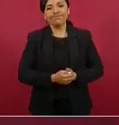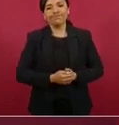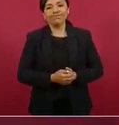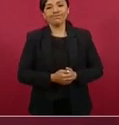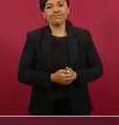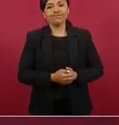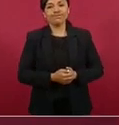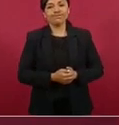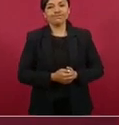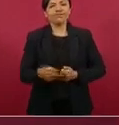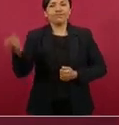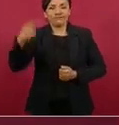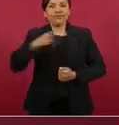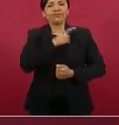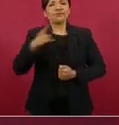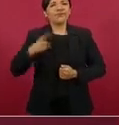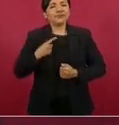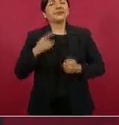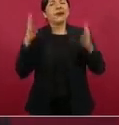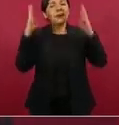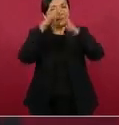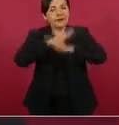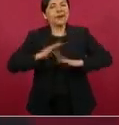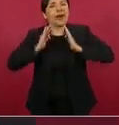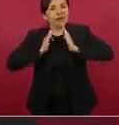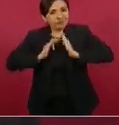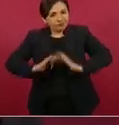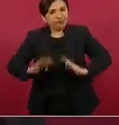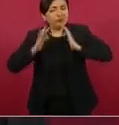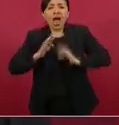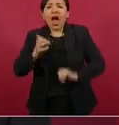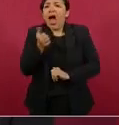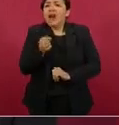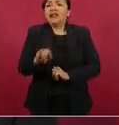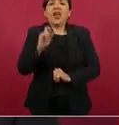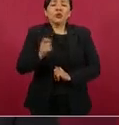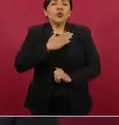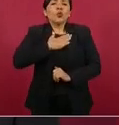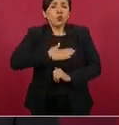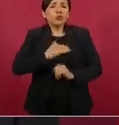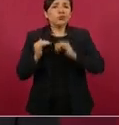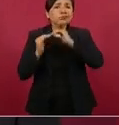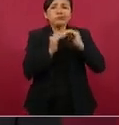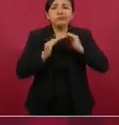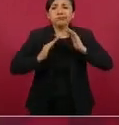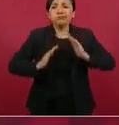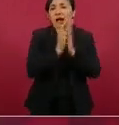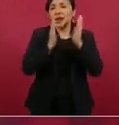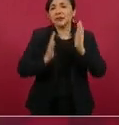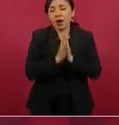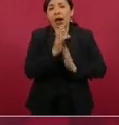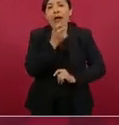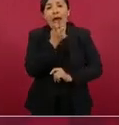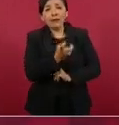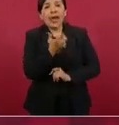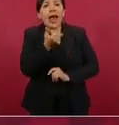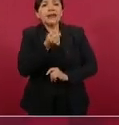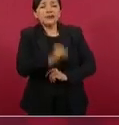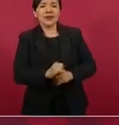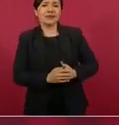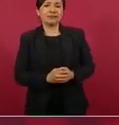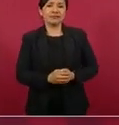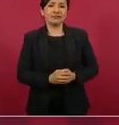y que se serenen, que así es la democracia, así es. No